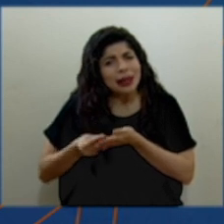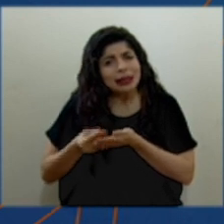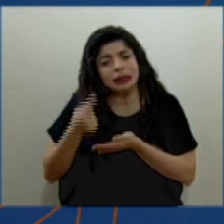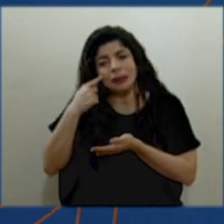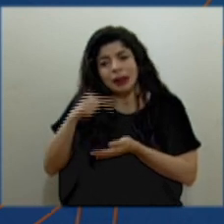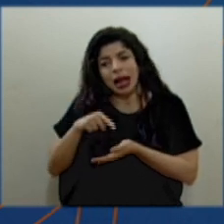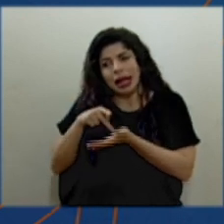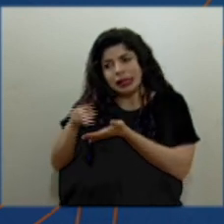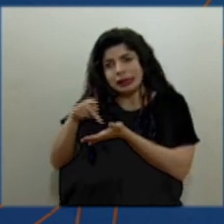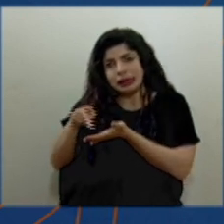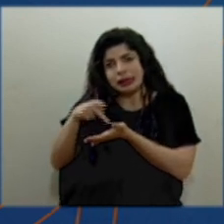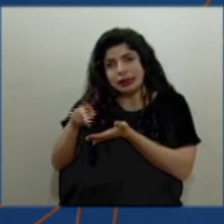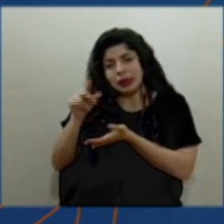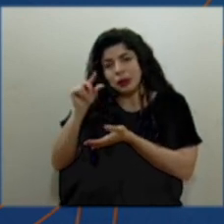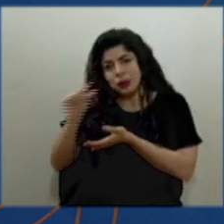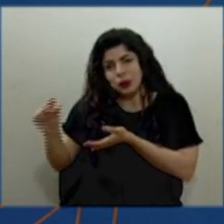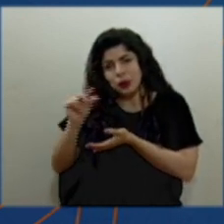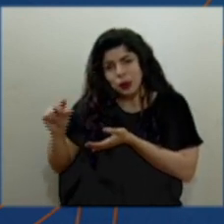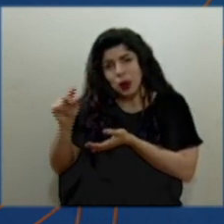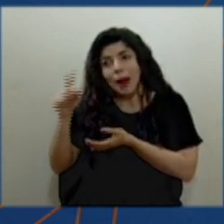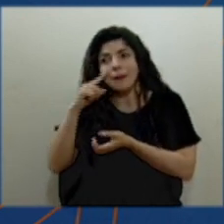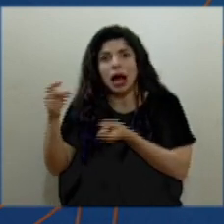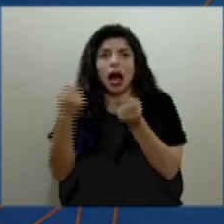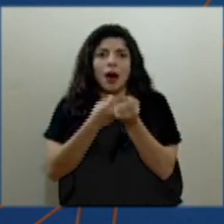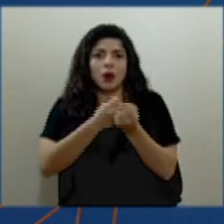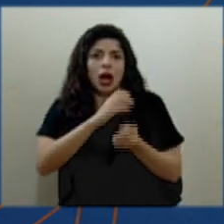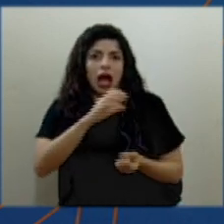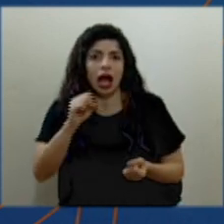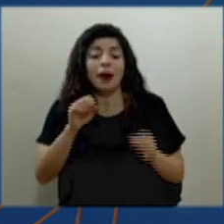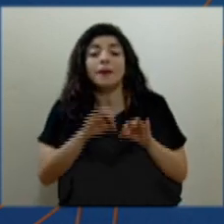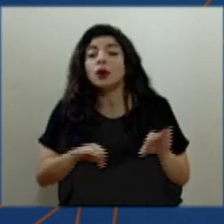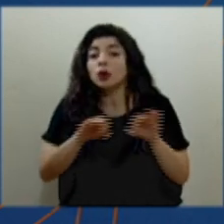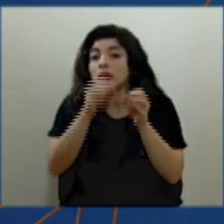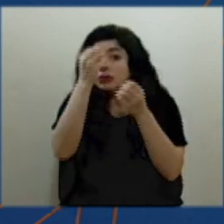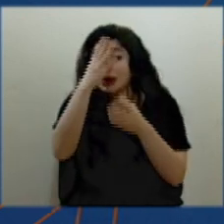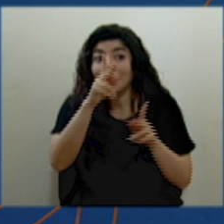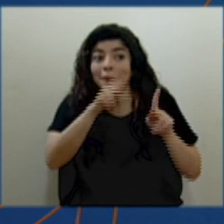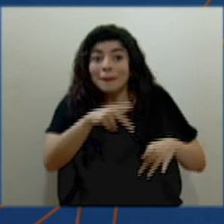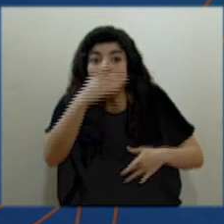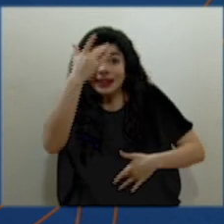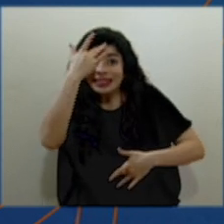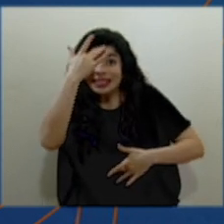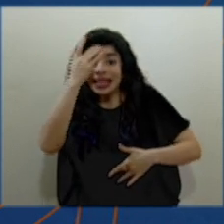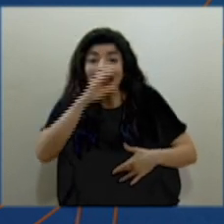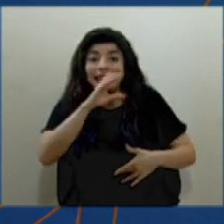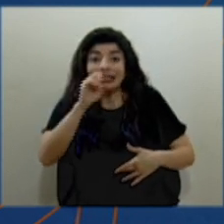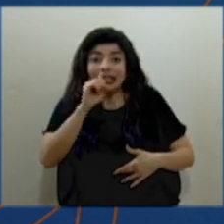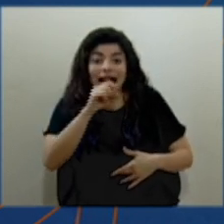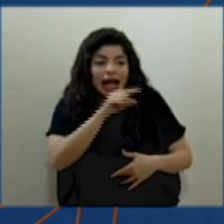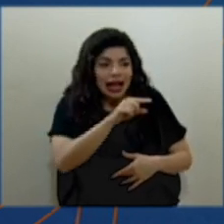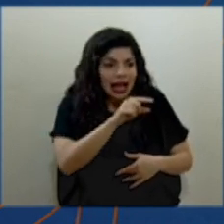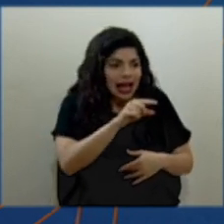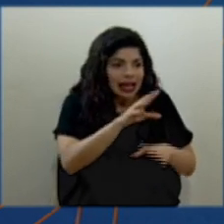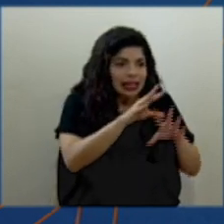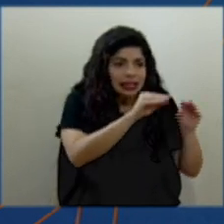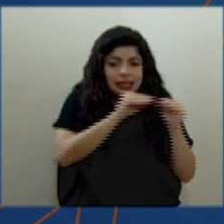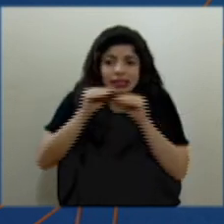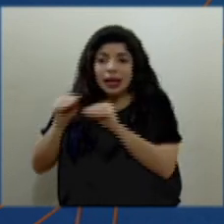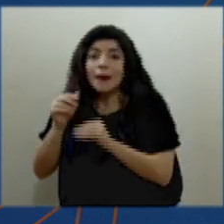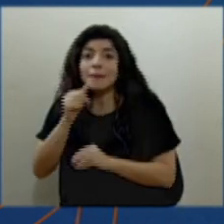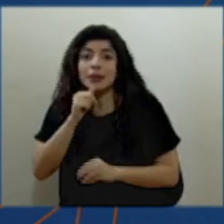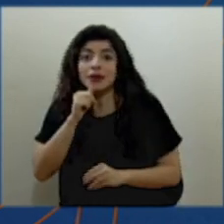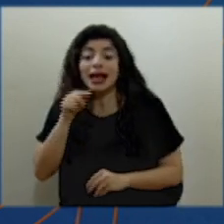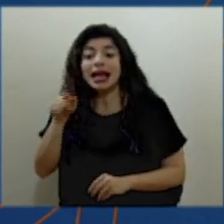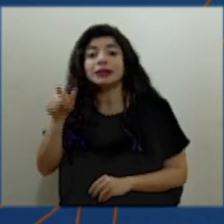poder avanzar en este apoyo a la Caja. Es importante mencionar también que los pacientes que derivará la Caja hacia el sector privado